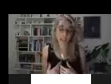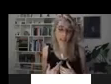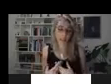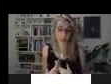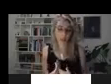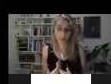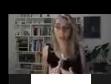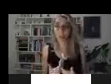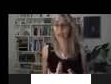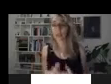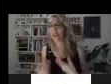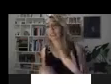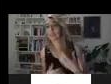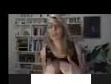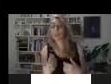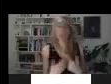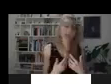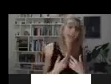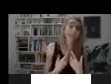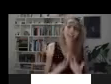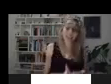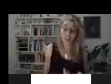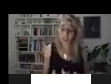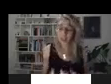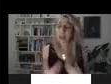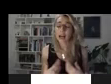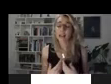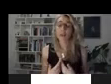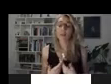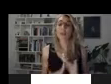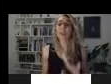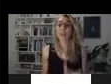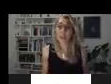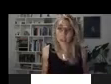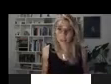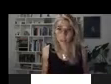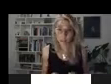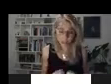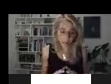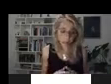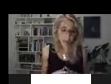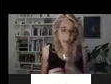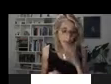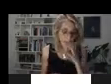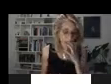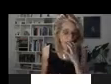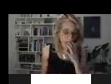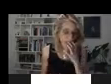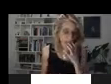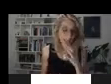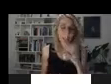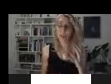veces es una postura que esta característica ha sido muy criticada por parte del mercado del